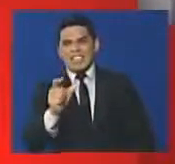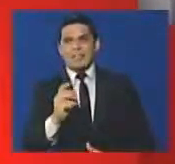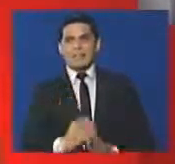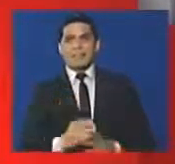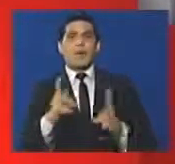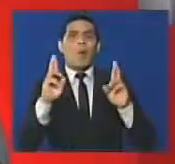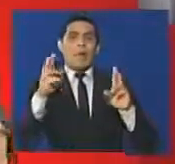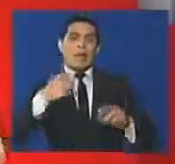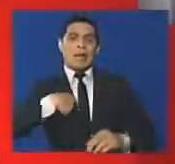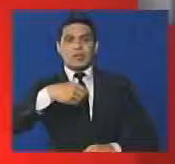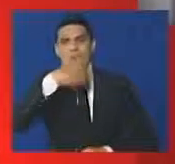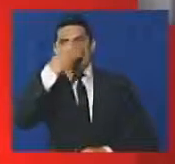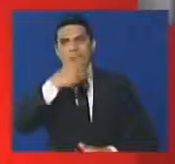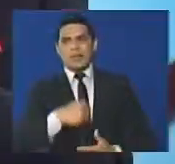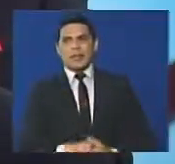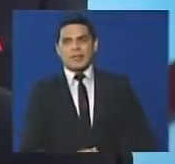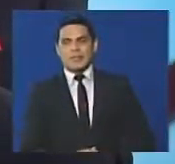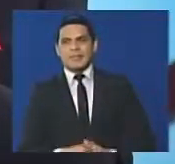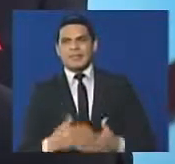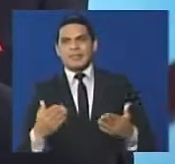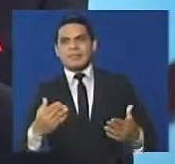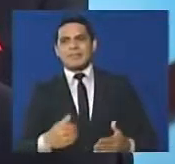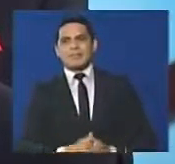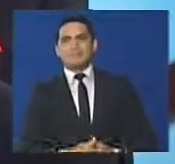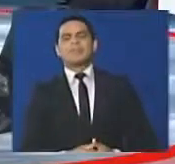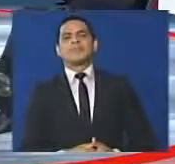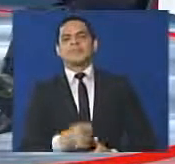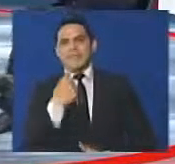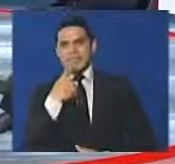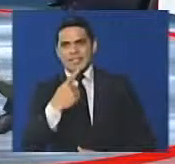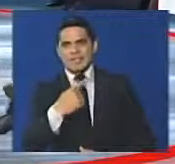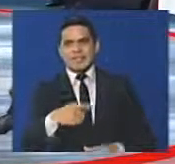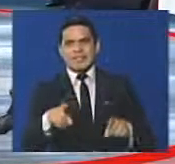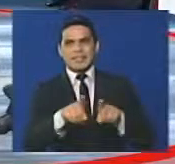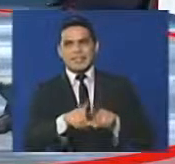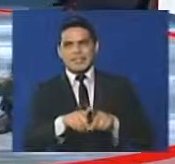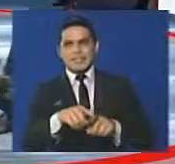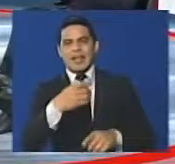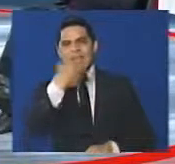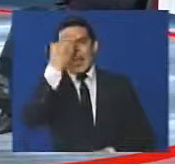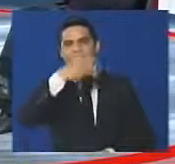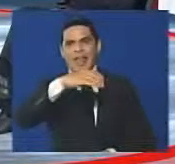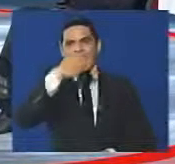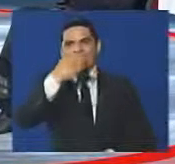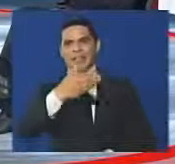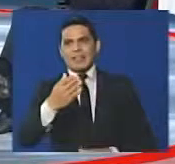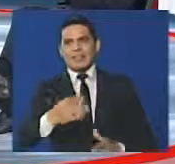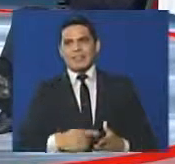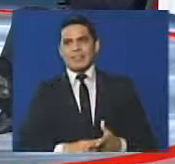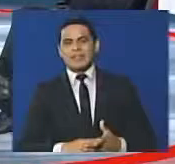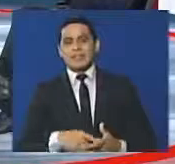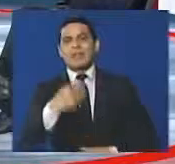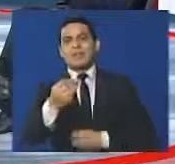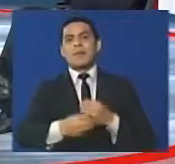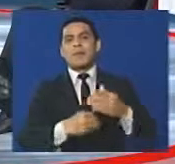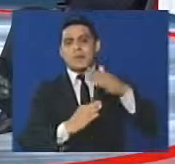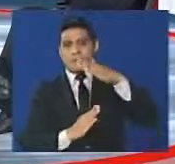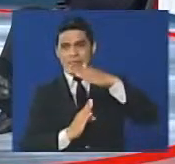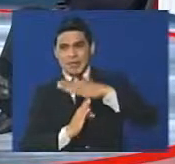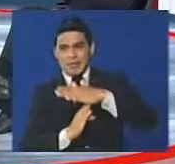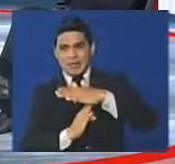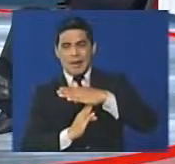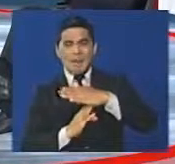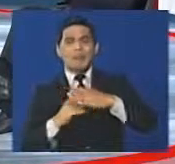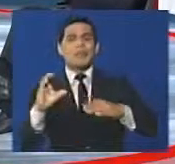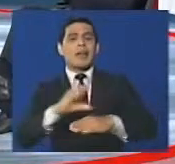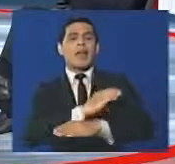yo cantara. Plácido Domingo es ¡oh, sole! ¡Oh, sole mio! Tengo que